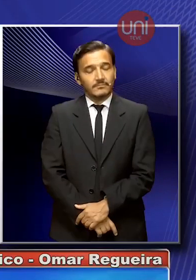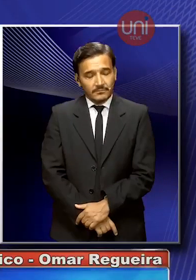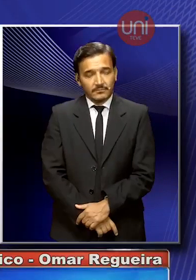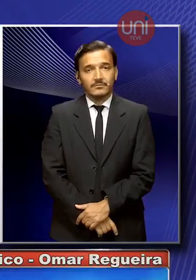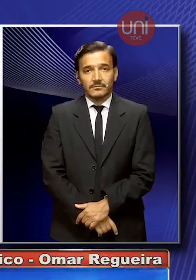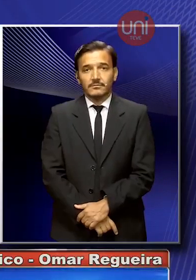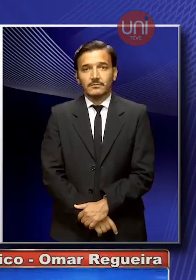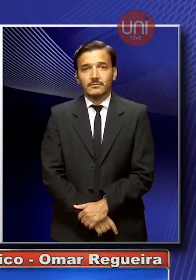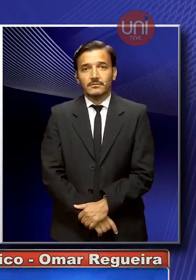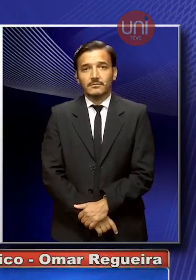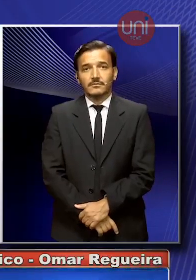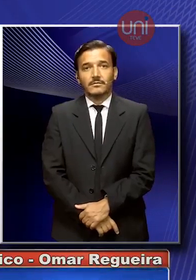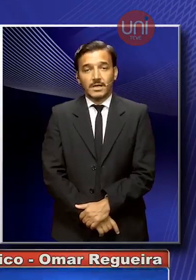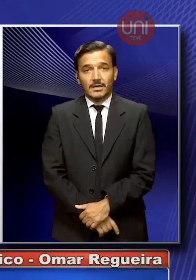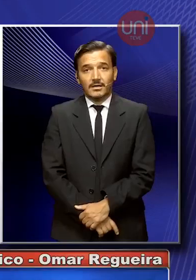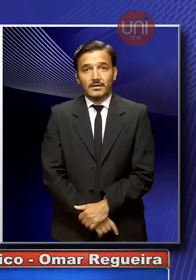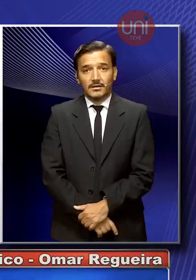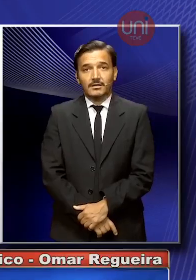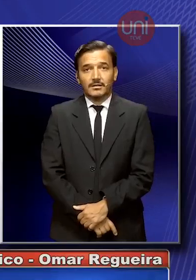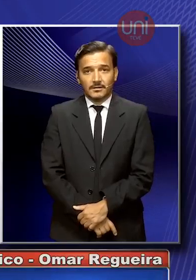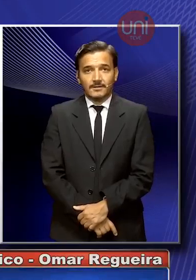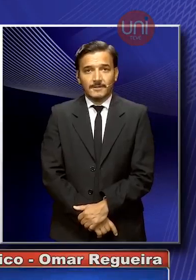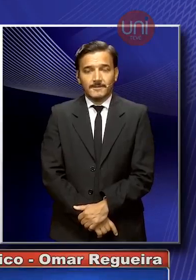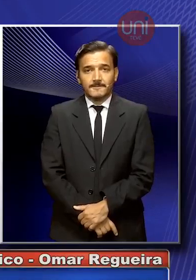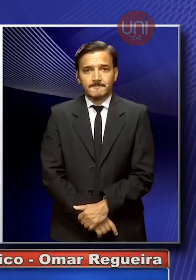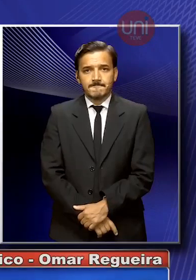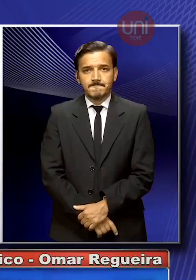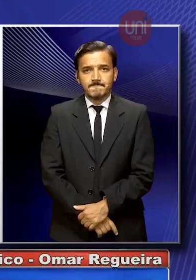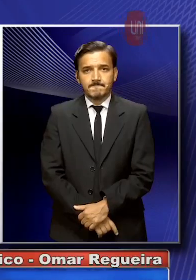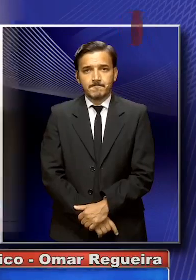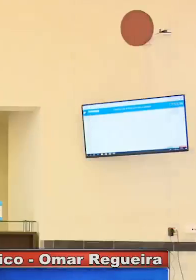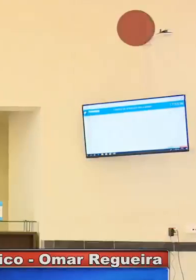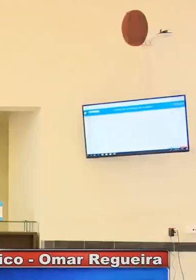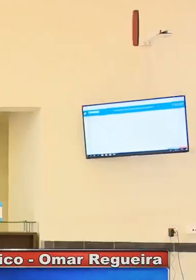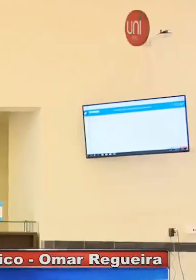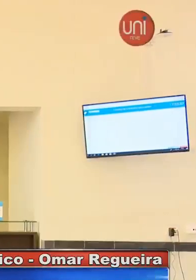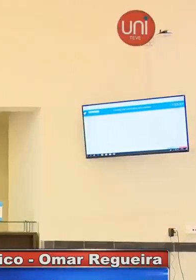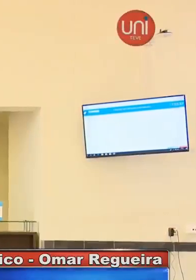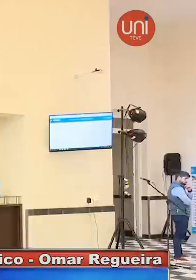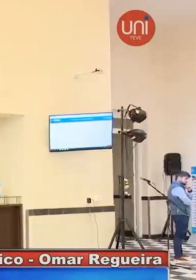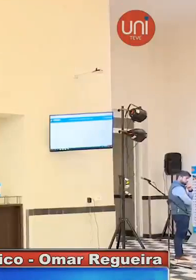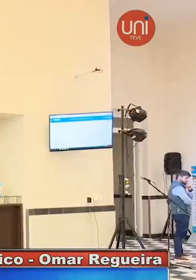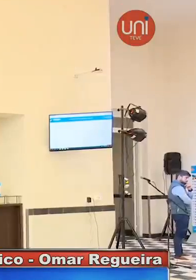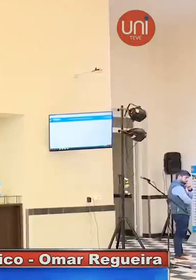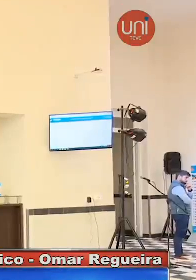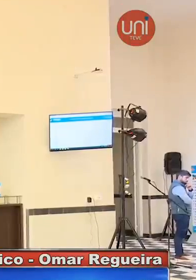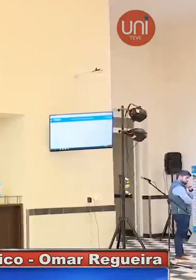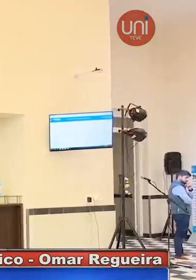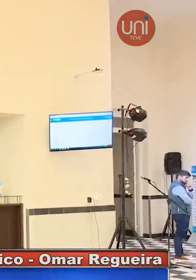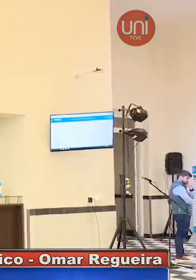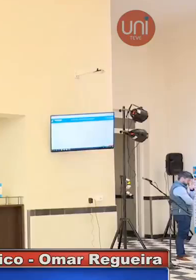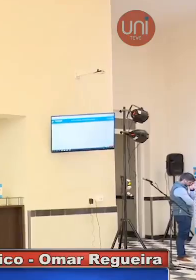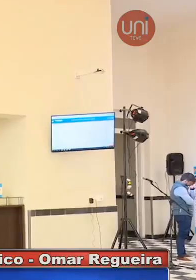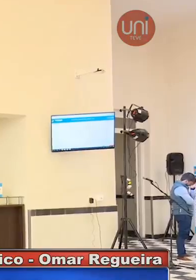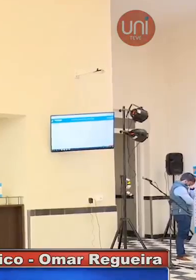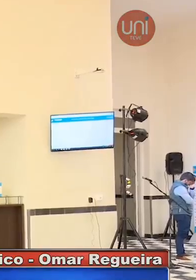la habilitación del municipio sí está la habilitación del lugar, o sea, de la zona para que funcione como oficina, como todo eso. Sí.